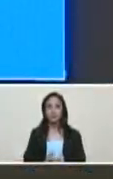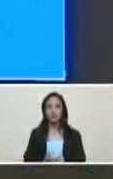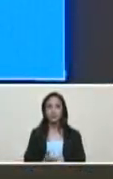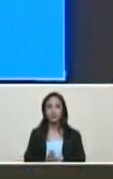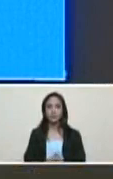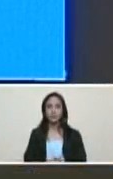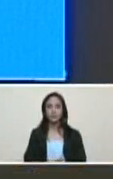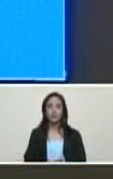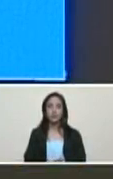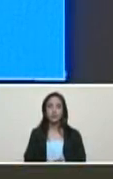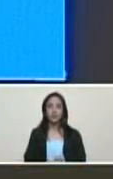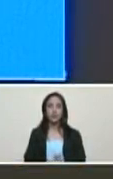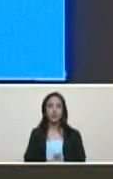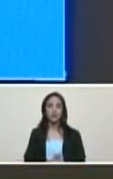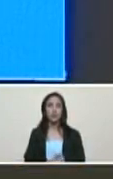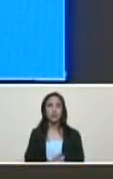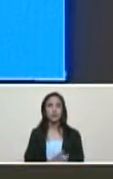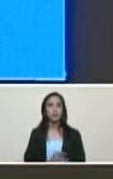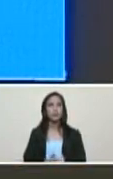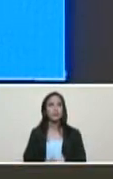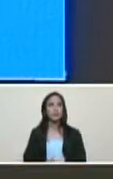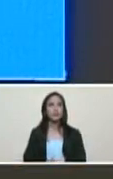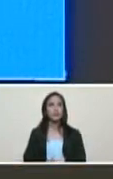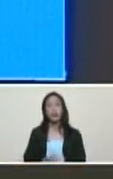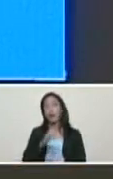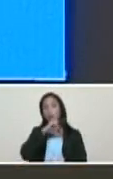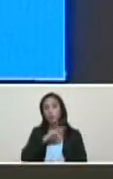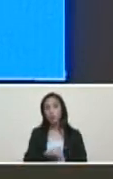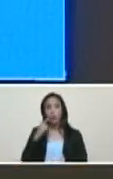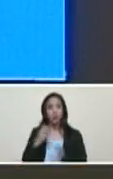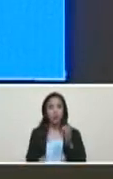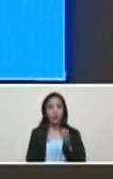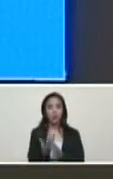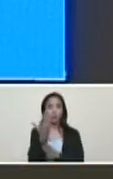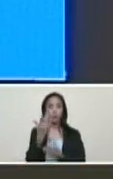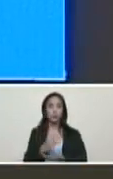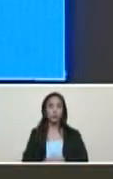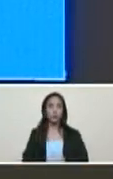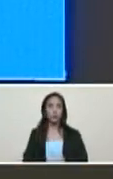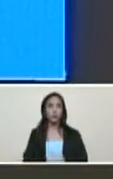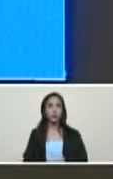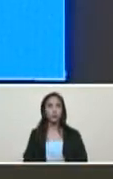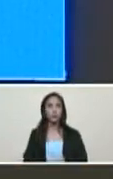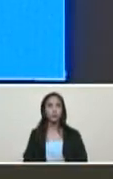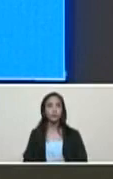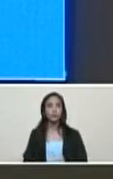de la historia insurgente, la historia y su gente también.